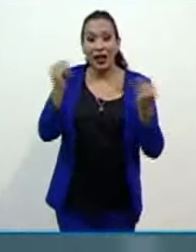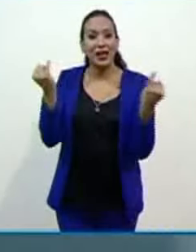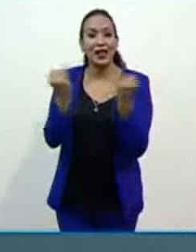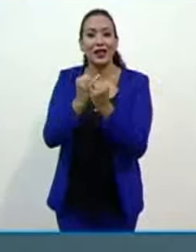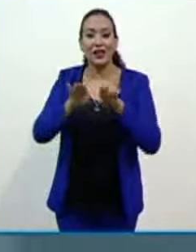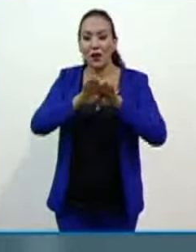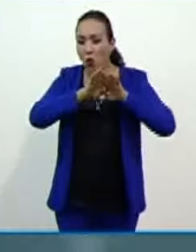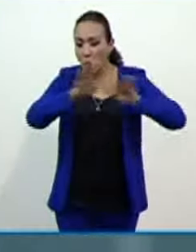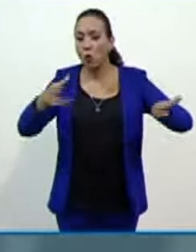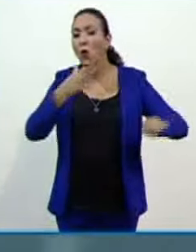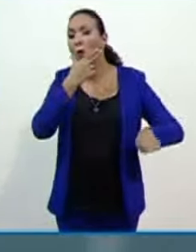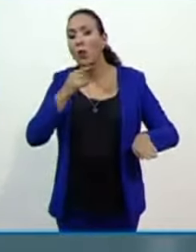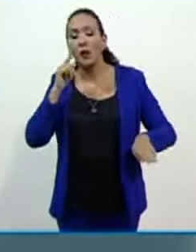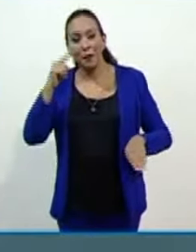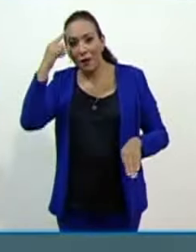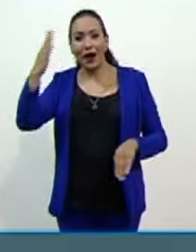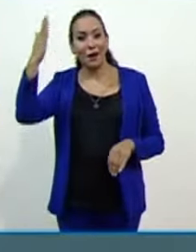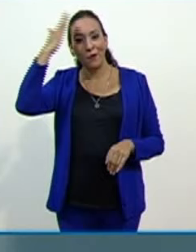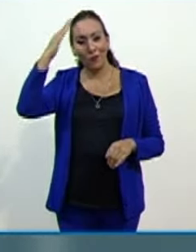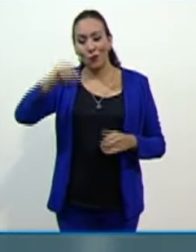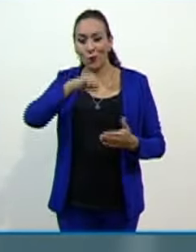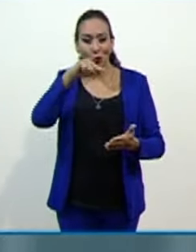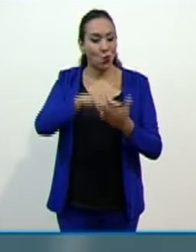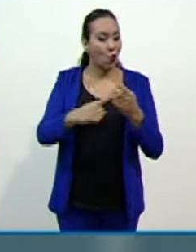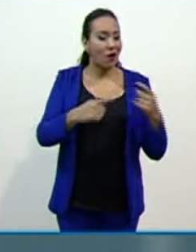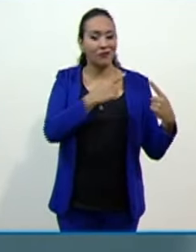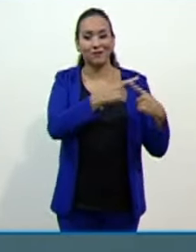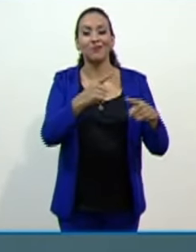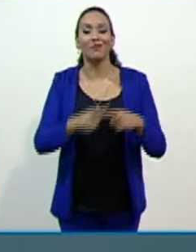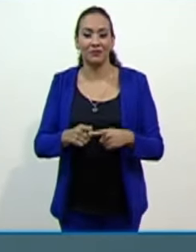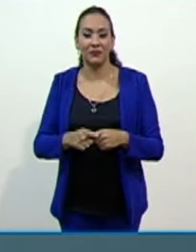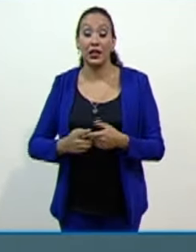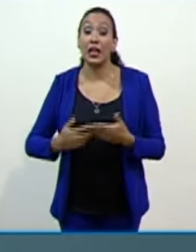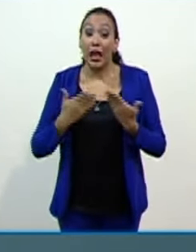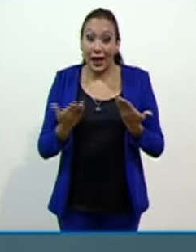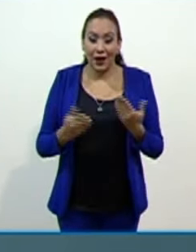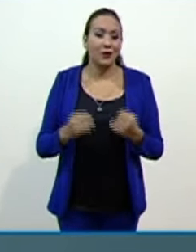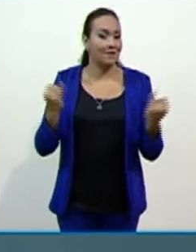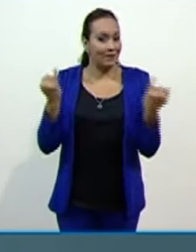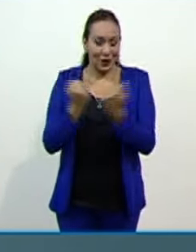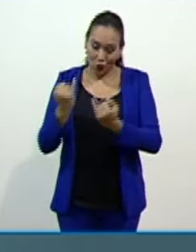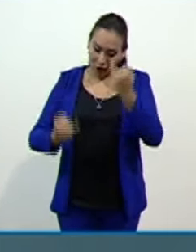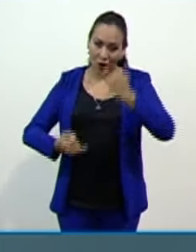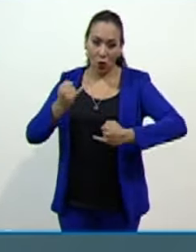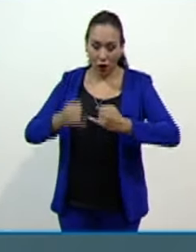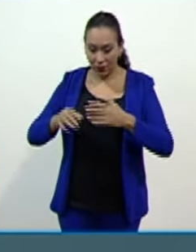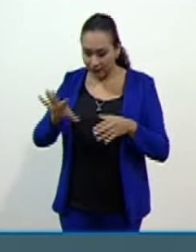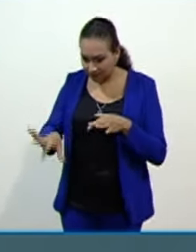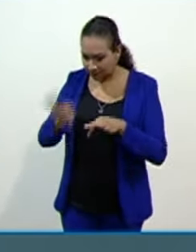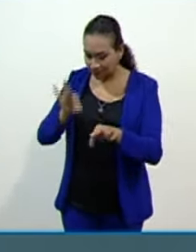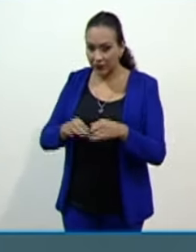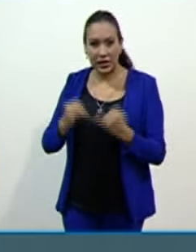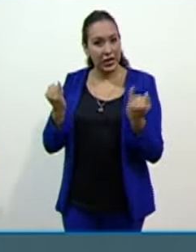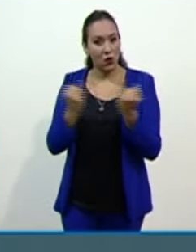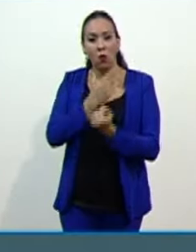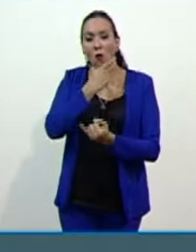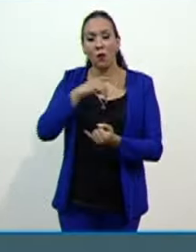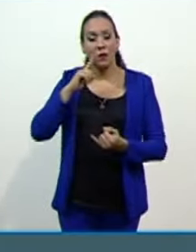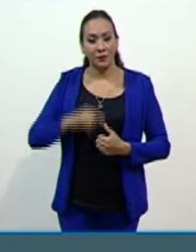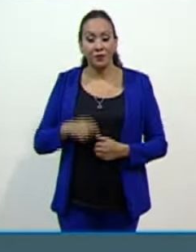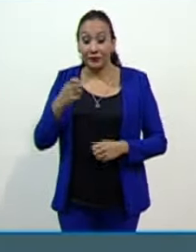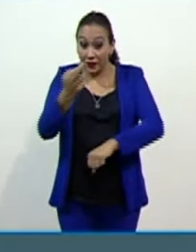en todos los cargos de elección popular, lo que ahora incluye a las personas juzgadoras. Agrega que dicho